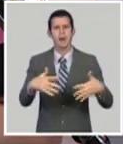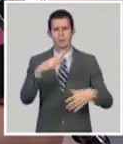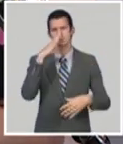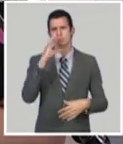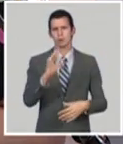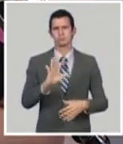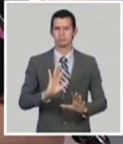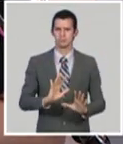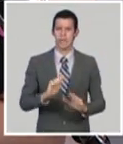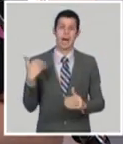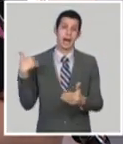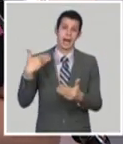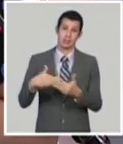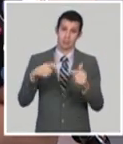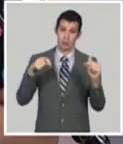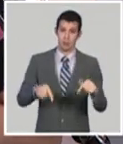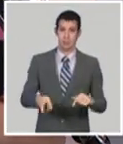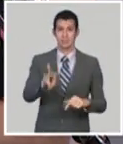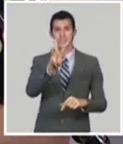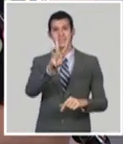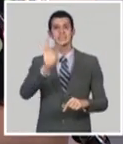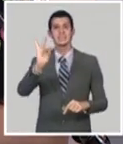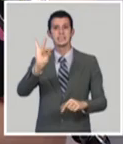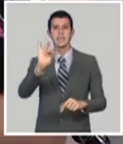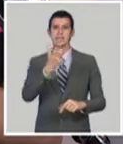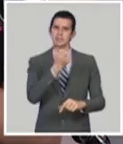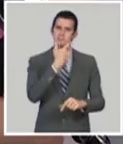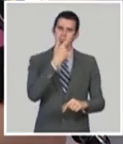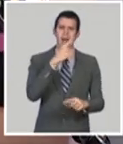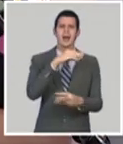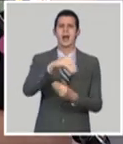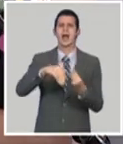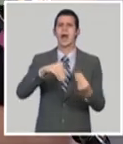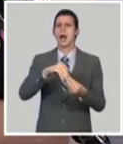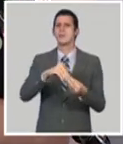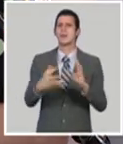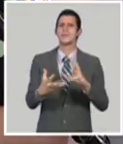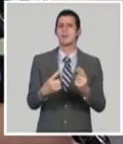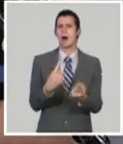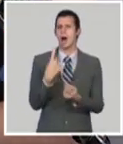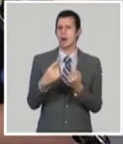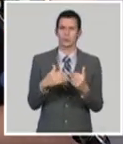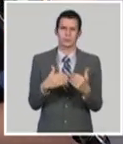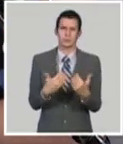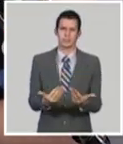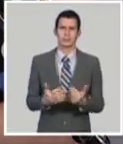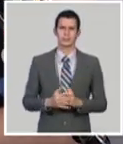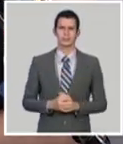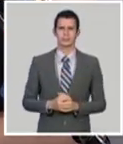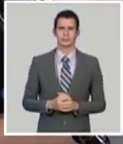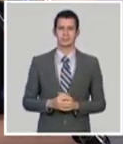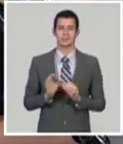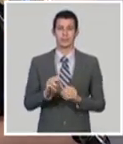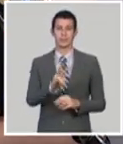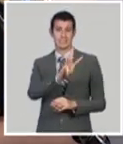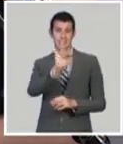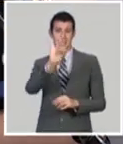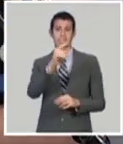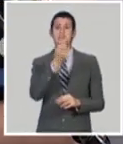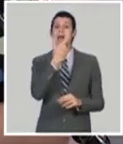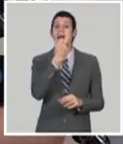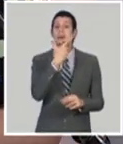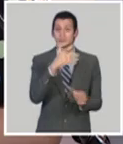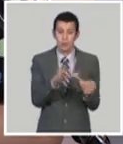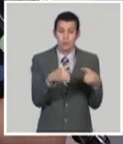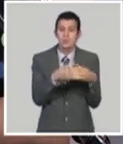medicamentos que pasan a categorizarse como medicamentos complementarios y